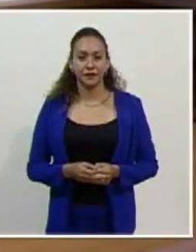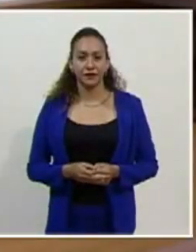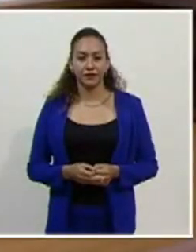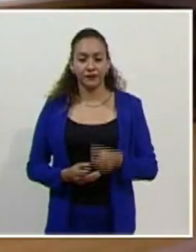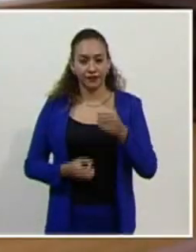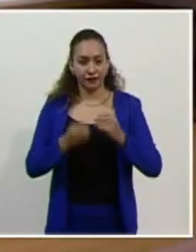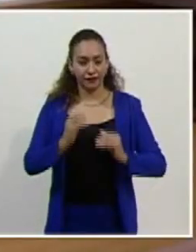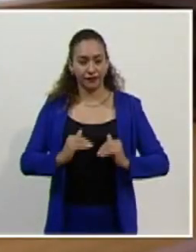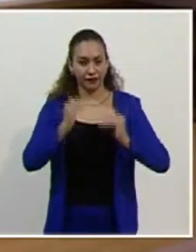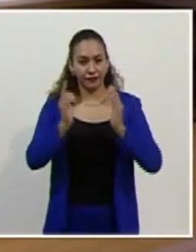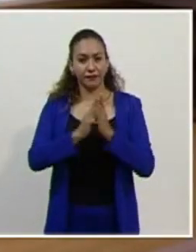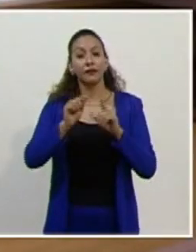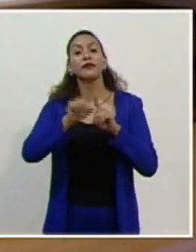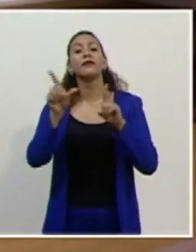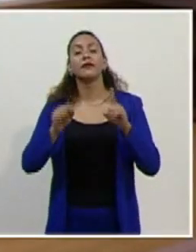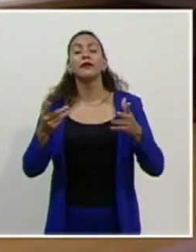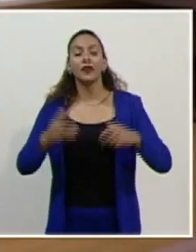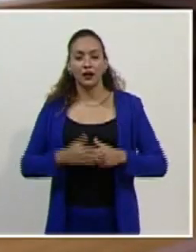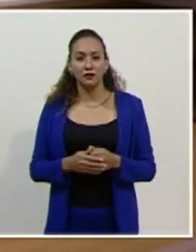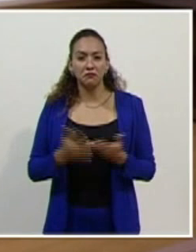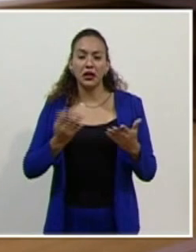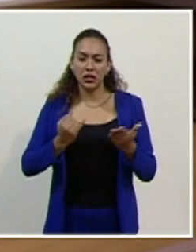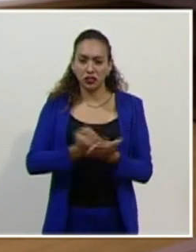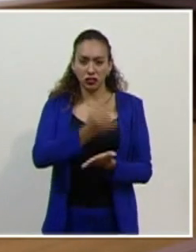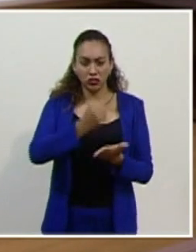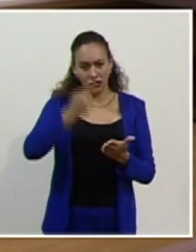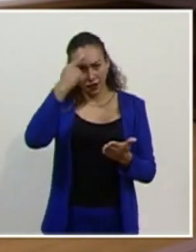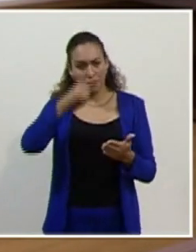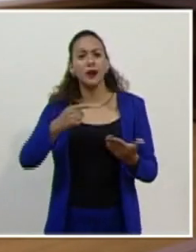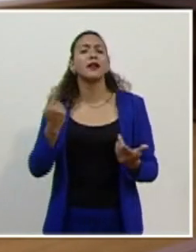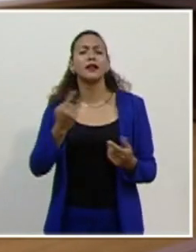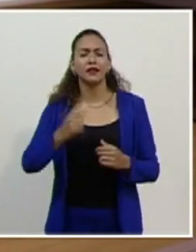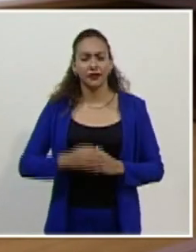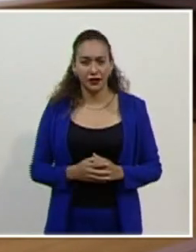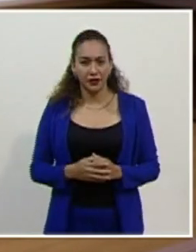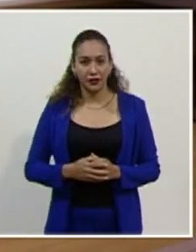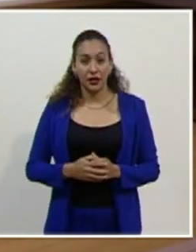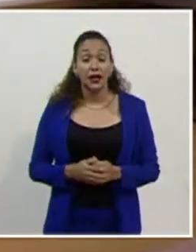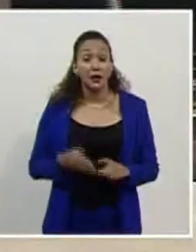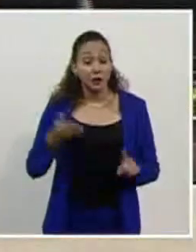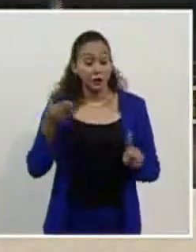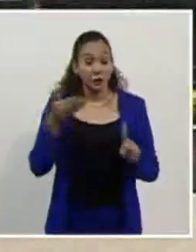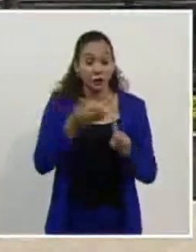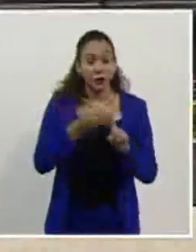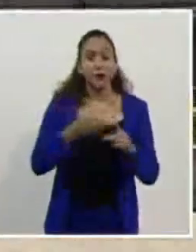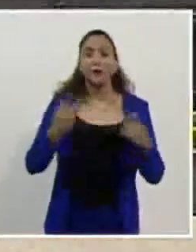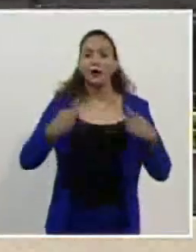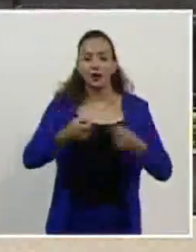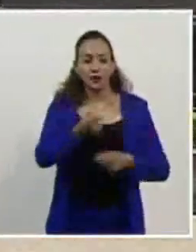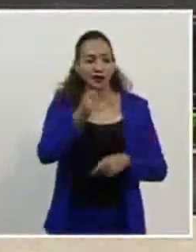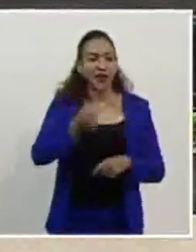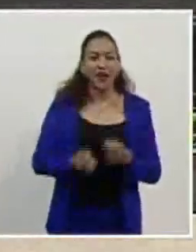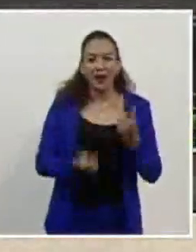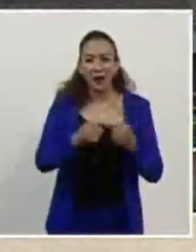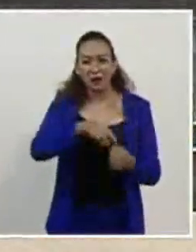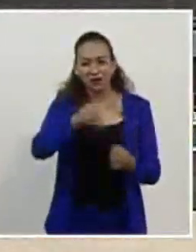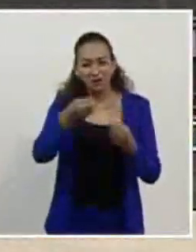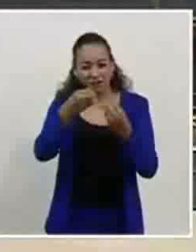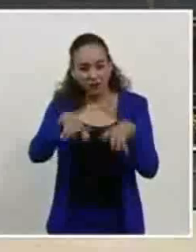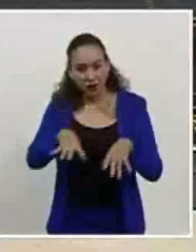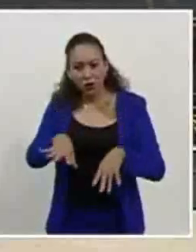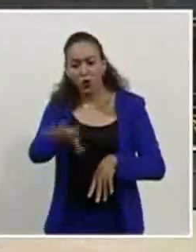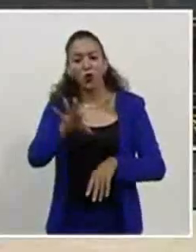La Suprema Corte emitió una sentencia en la que protege el derecho a la búsqueda de personas desaparecidas, en la que además determinó que las